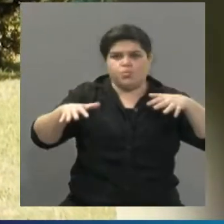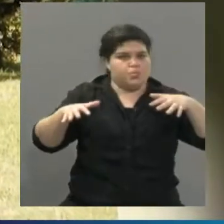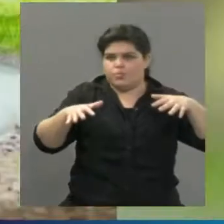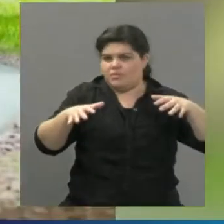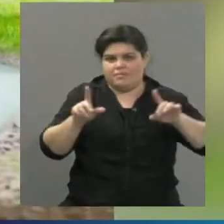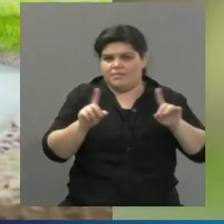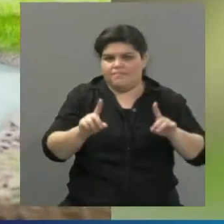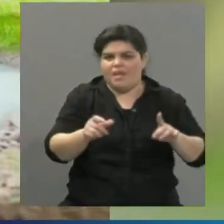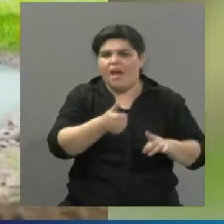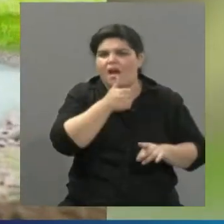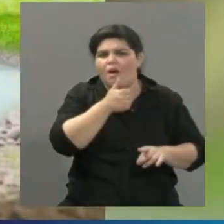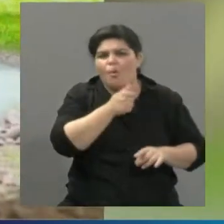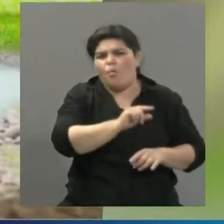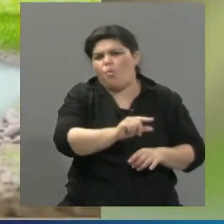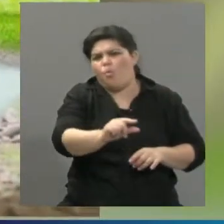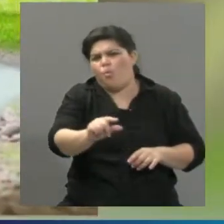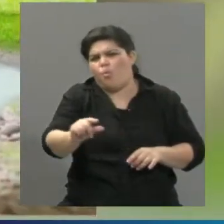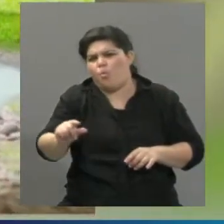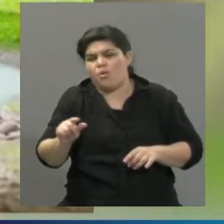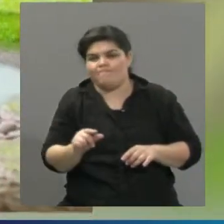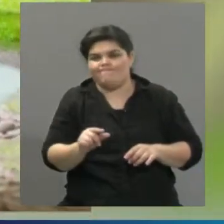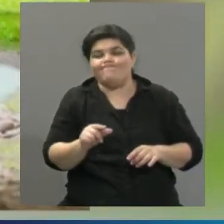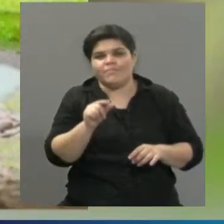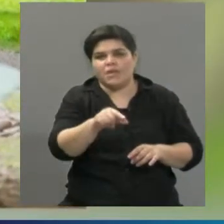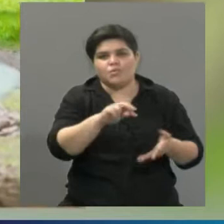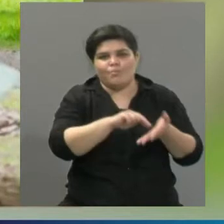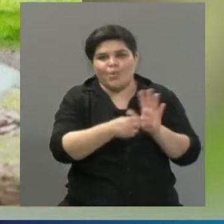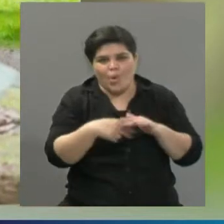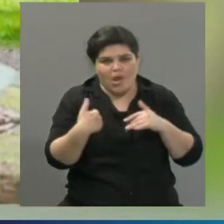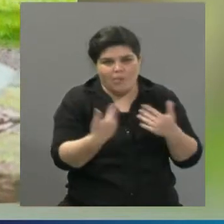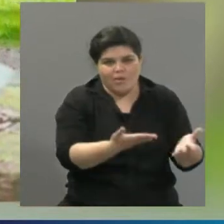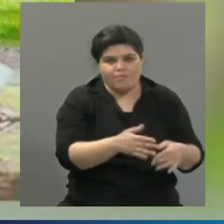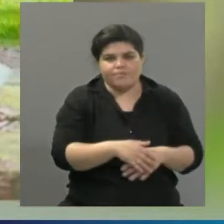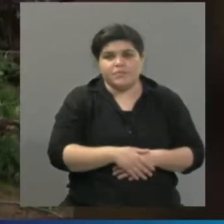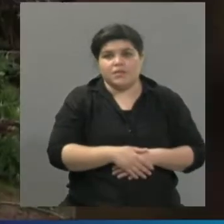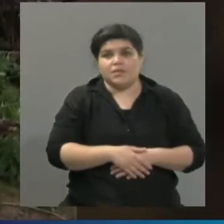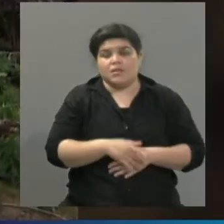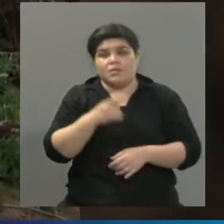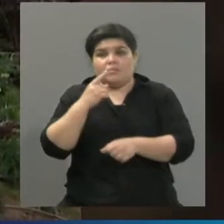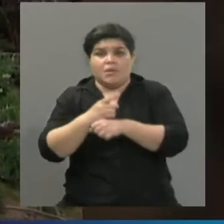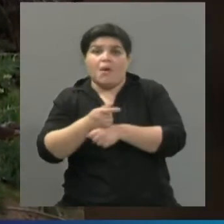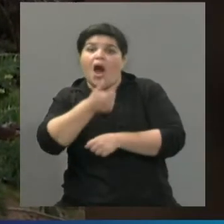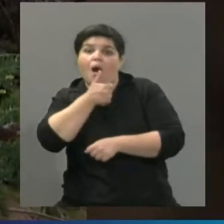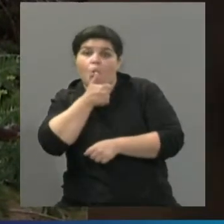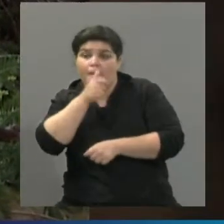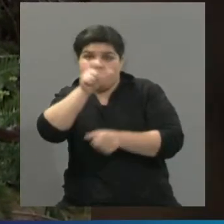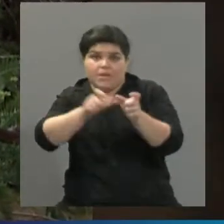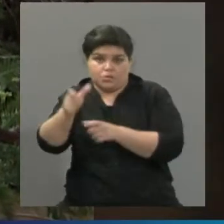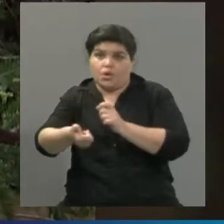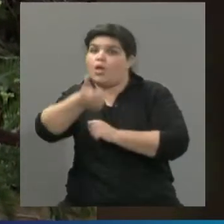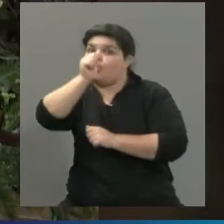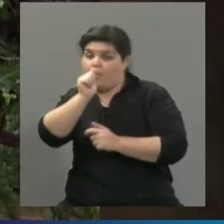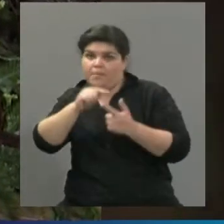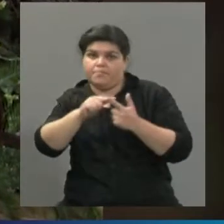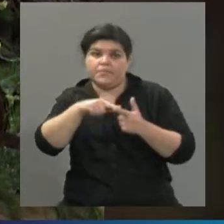agua. Primero está el agua para consumo humano, después está el agua para consumo de los cultivos y